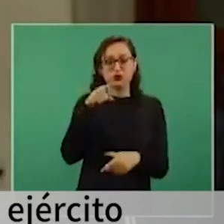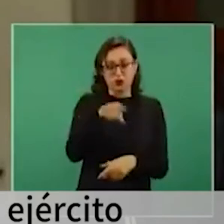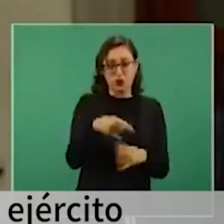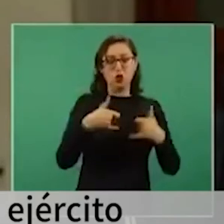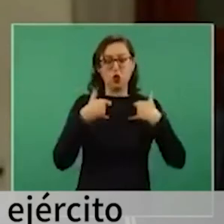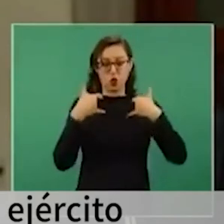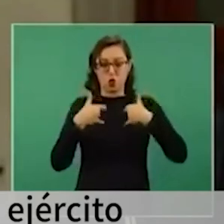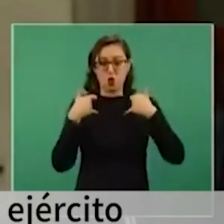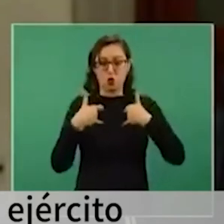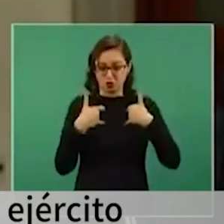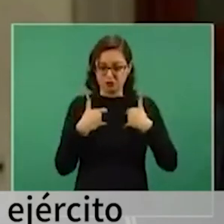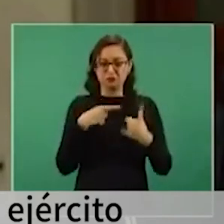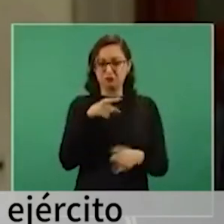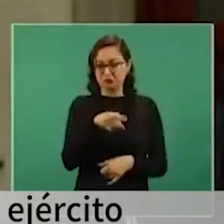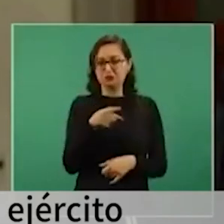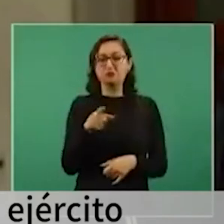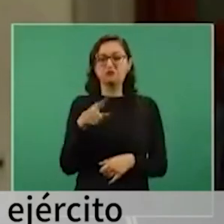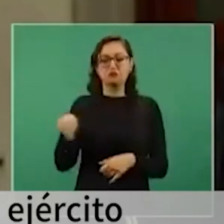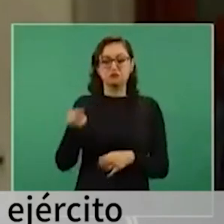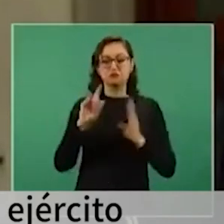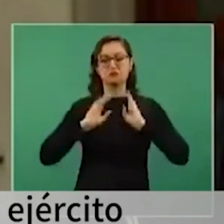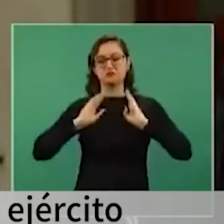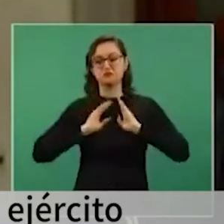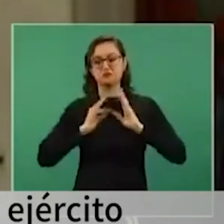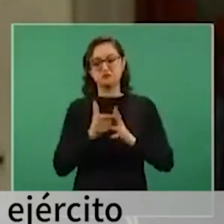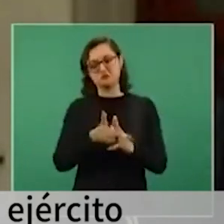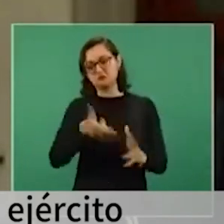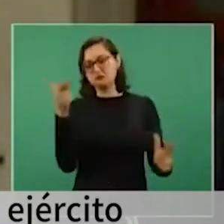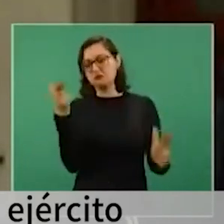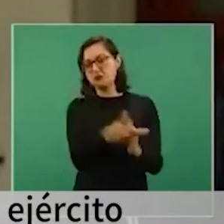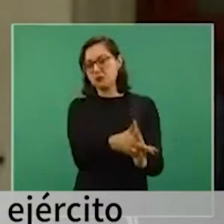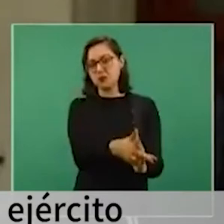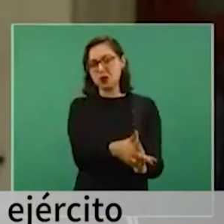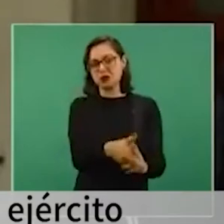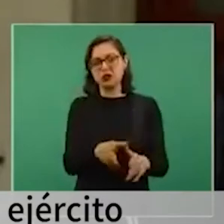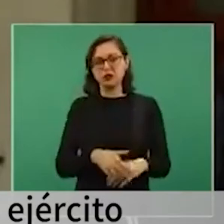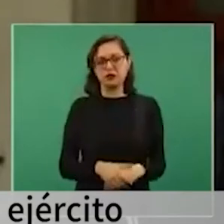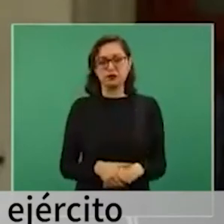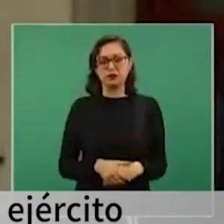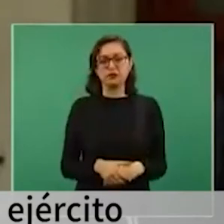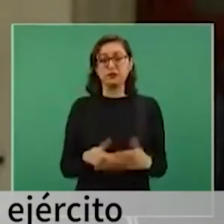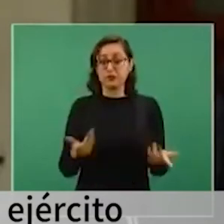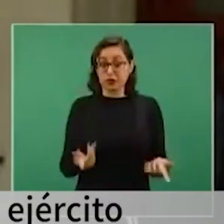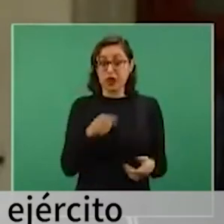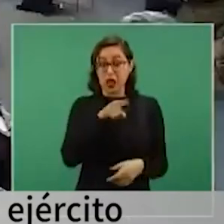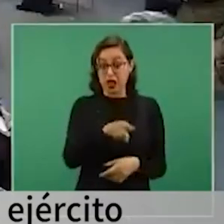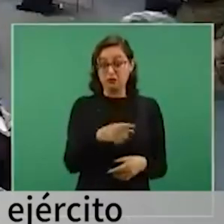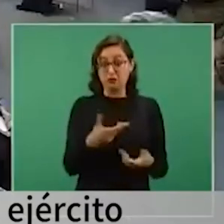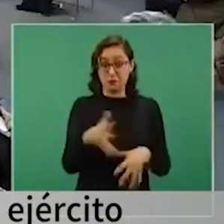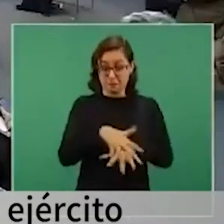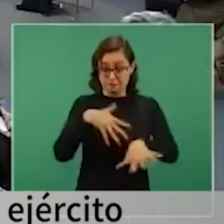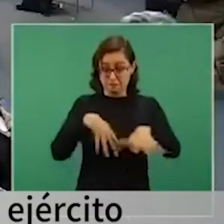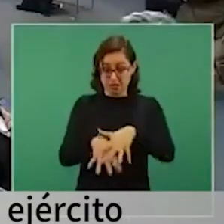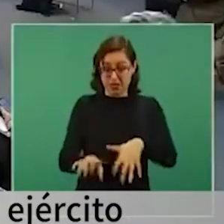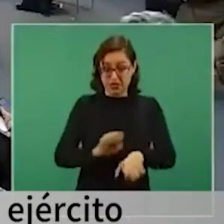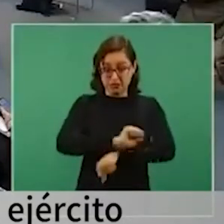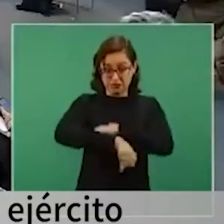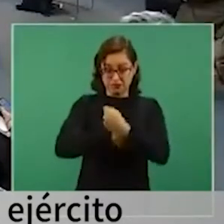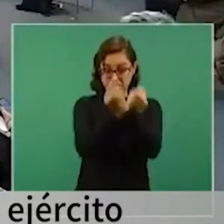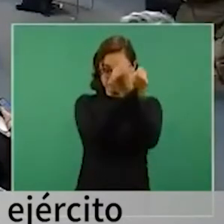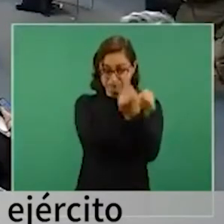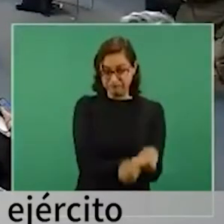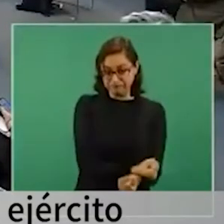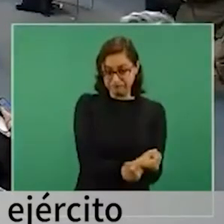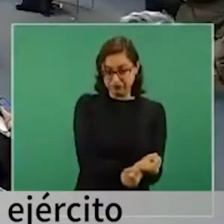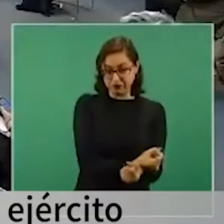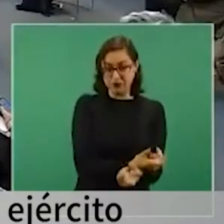Damián que fue ejecutado por el ejército mexicano y está atado de los pies. Está golpeado,